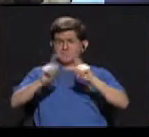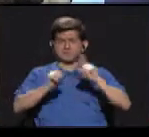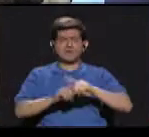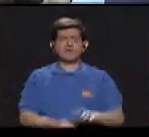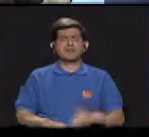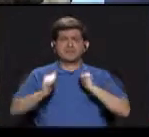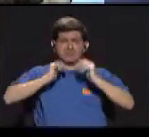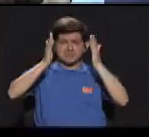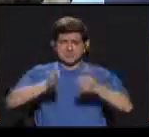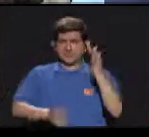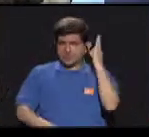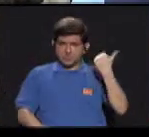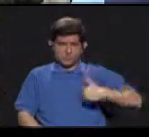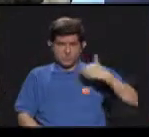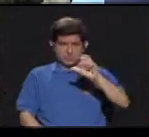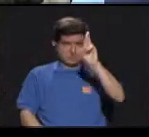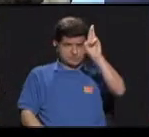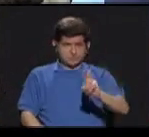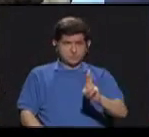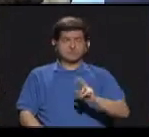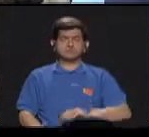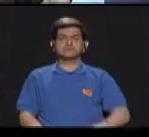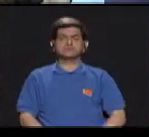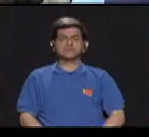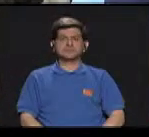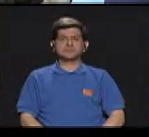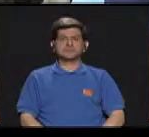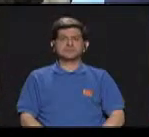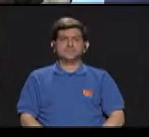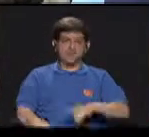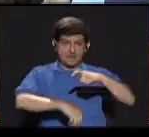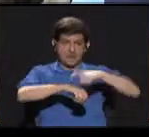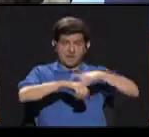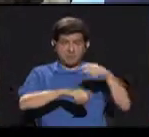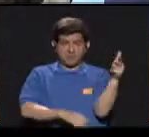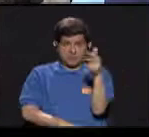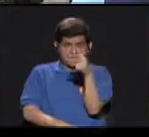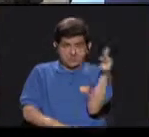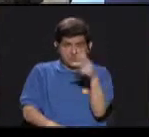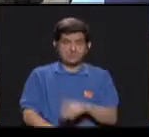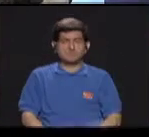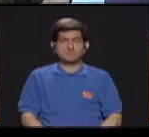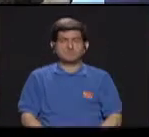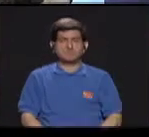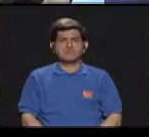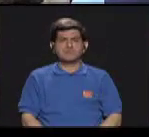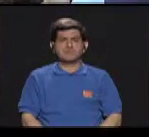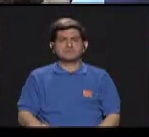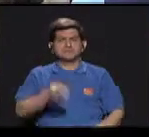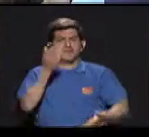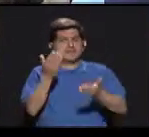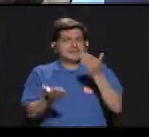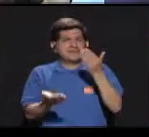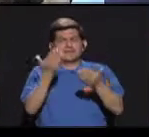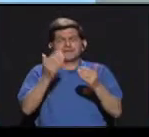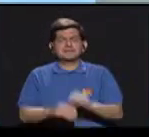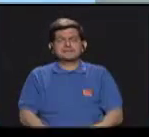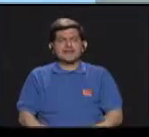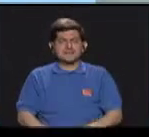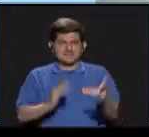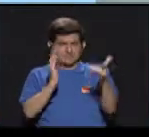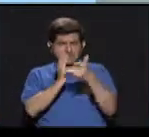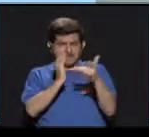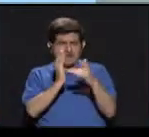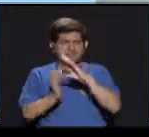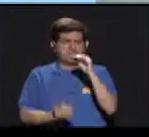muchos actores y actrices costarricenses. Sí. Cuando se filmó en la zona de... Digamos que dejó un legado